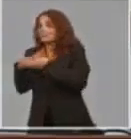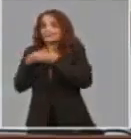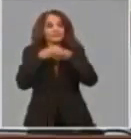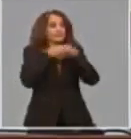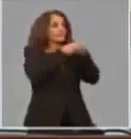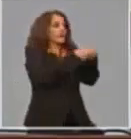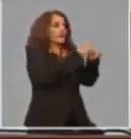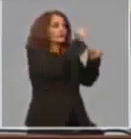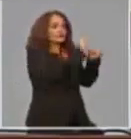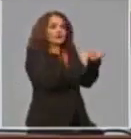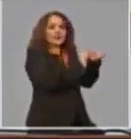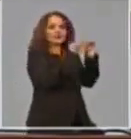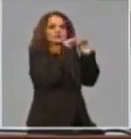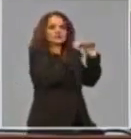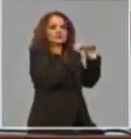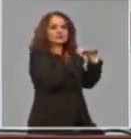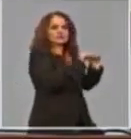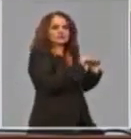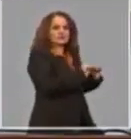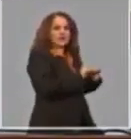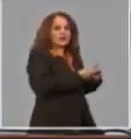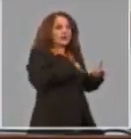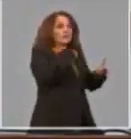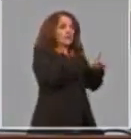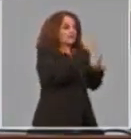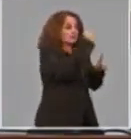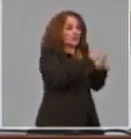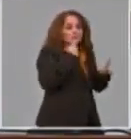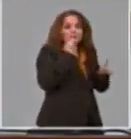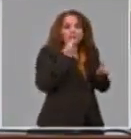un acaparador y de un revendedor.